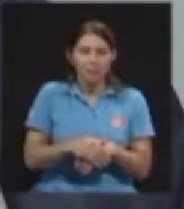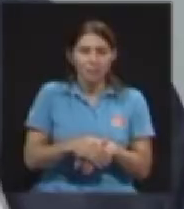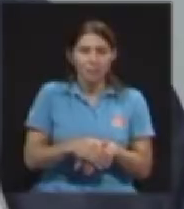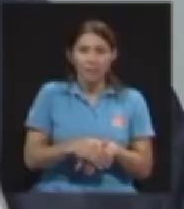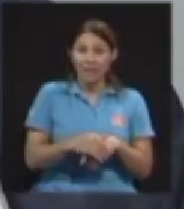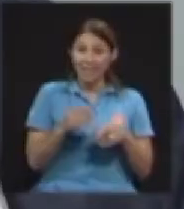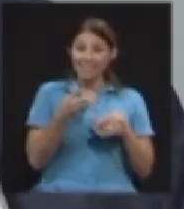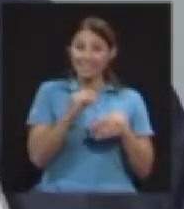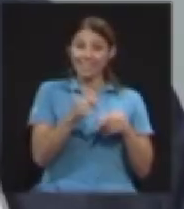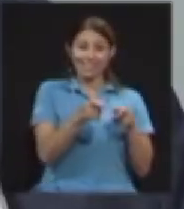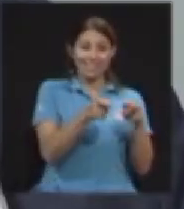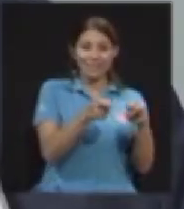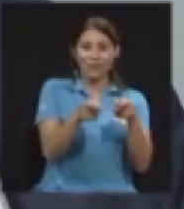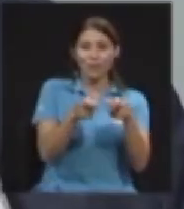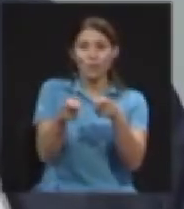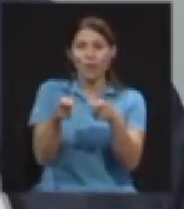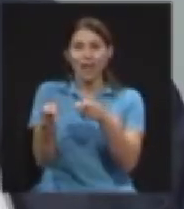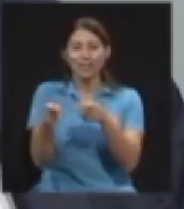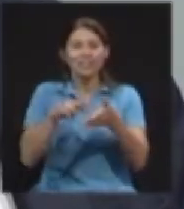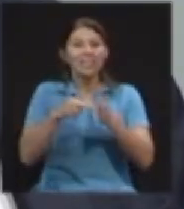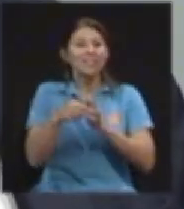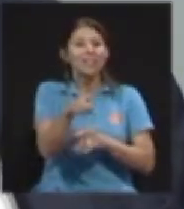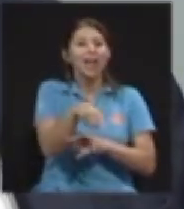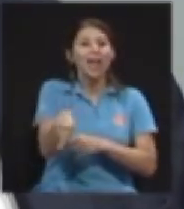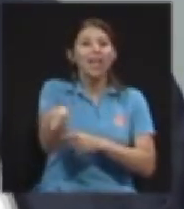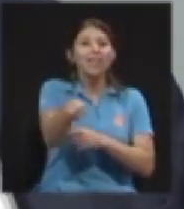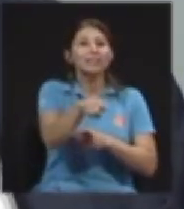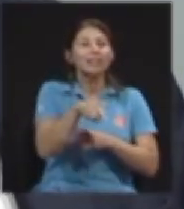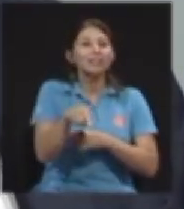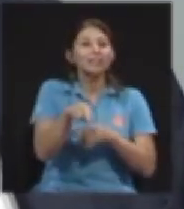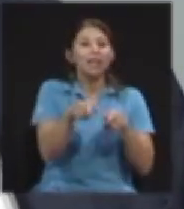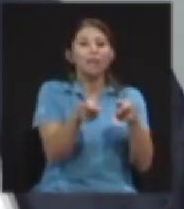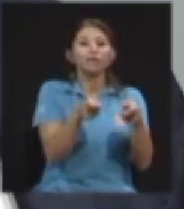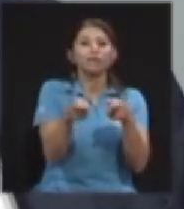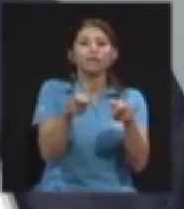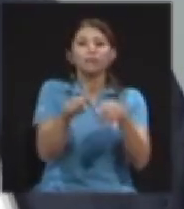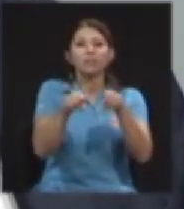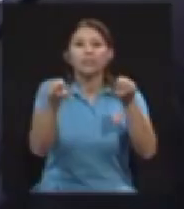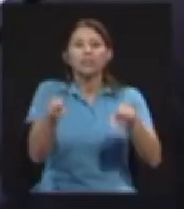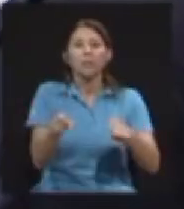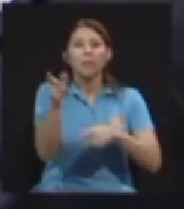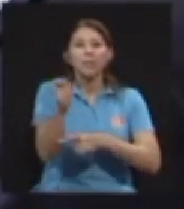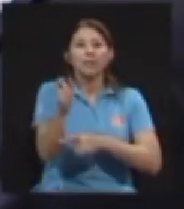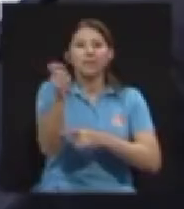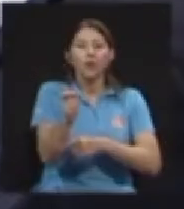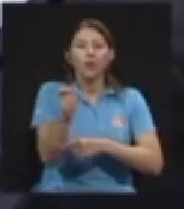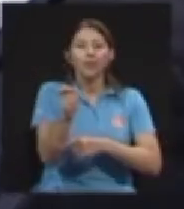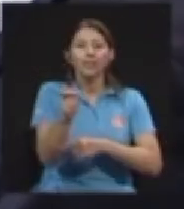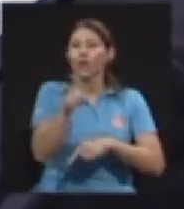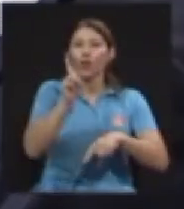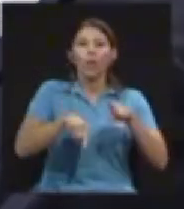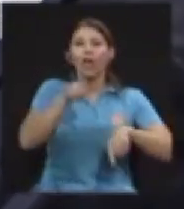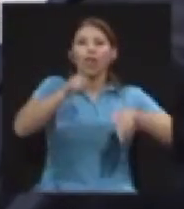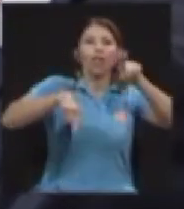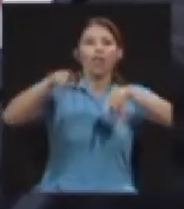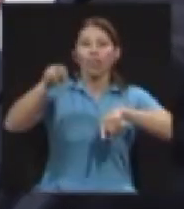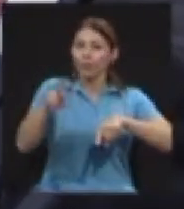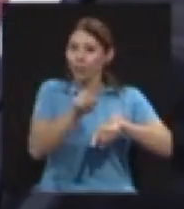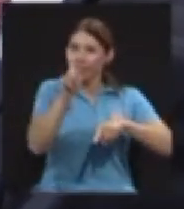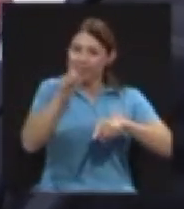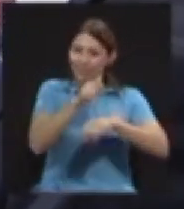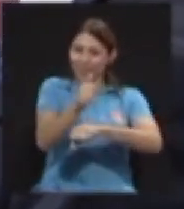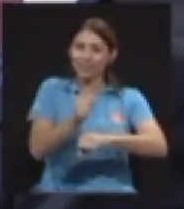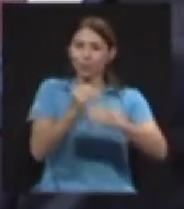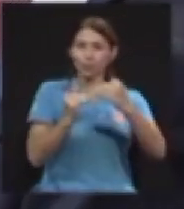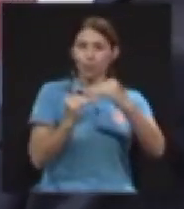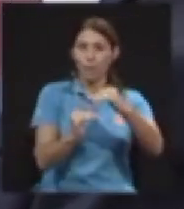cobrar las operadoras de pensiones. Tal vez, don Edgar, dejemos ese tema, sí, claro, porque nos